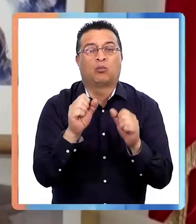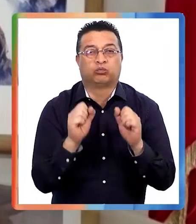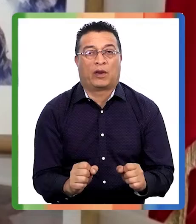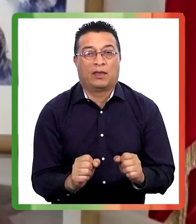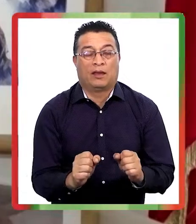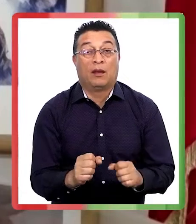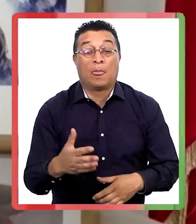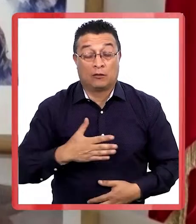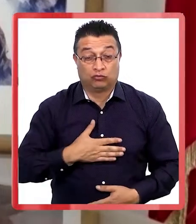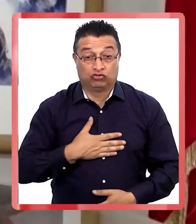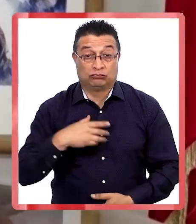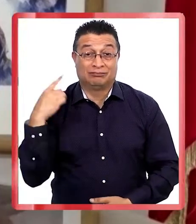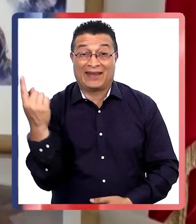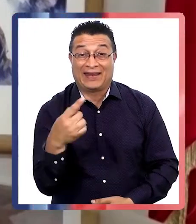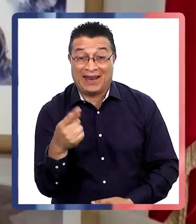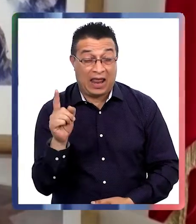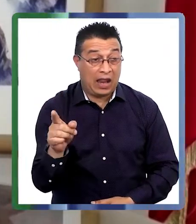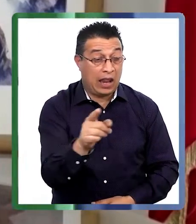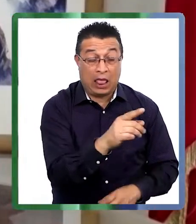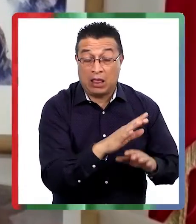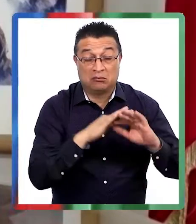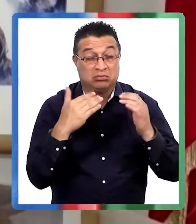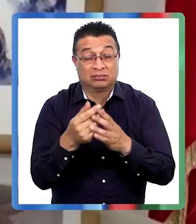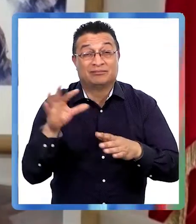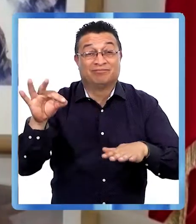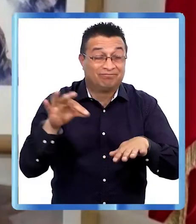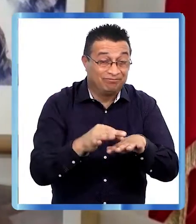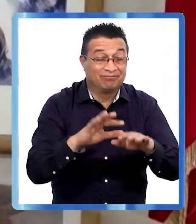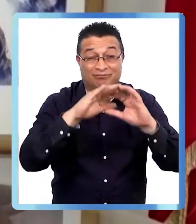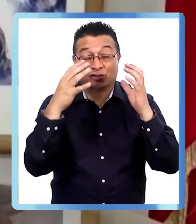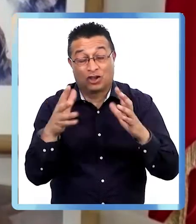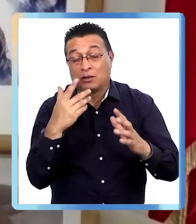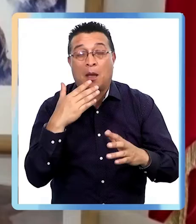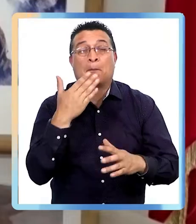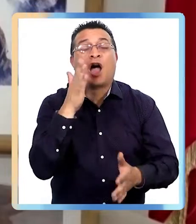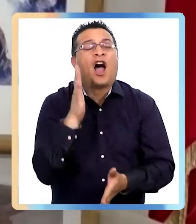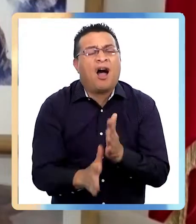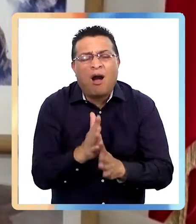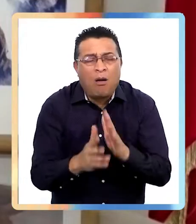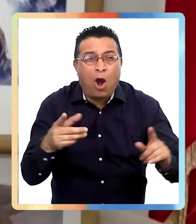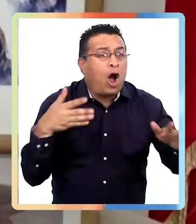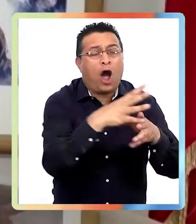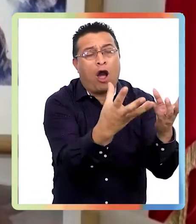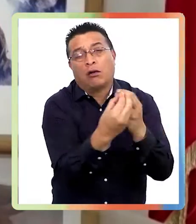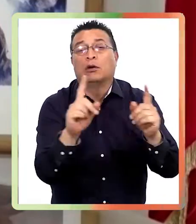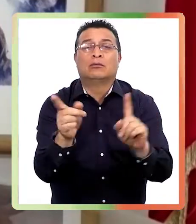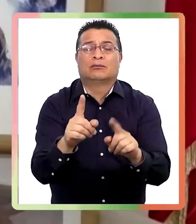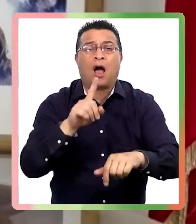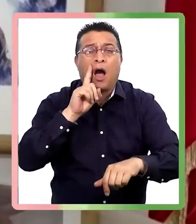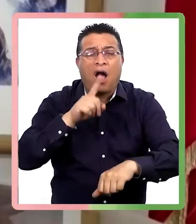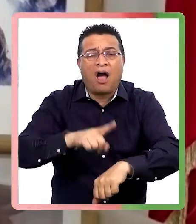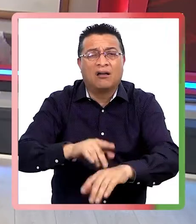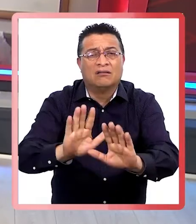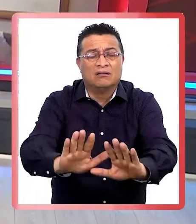IPS. Pero yo en general diría que, dada la pandemia y lo que está ocurriendo, no se precipiten, no se apuren, hay tiempo